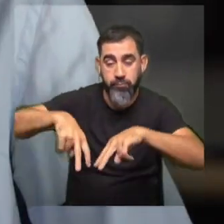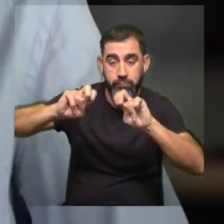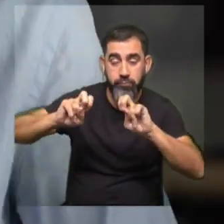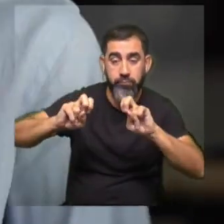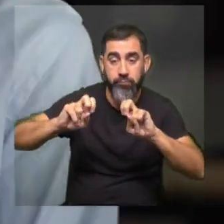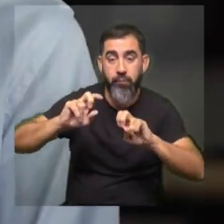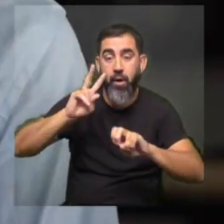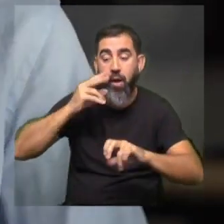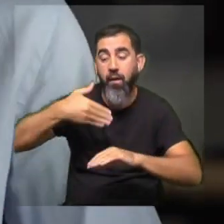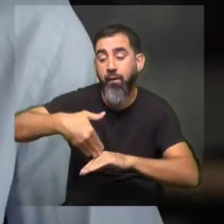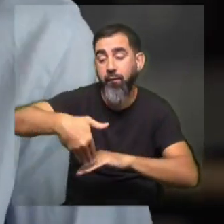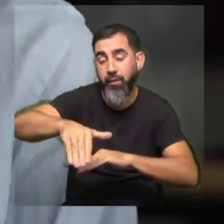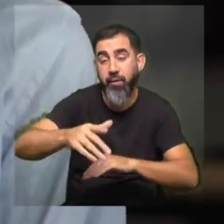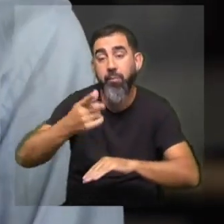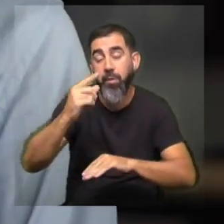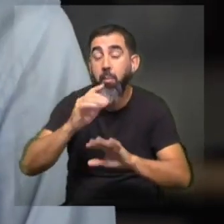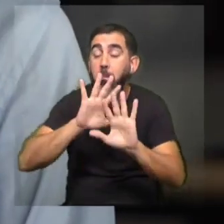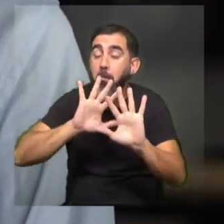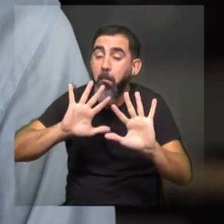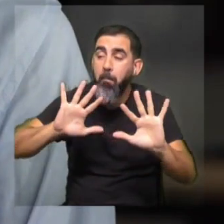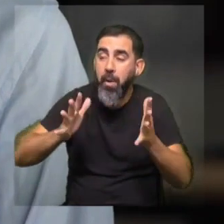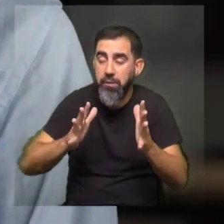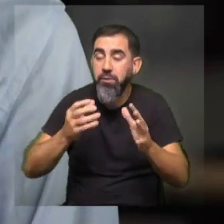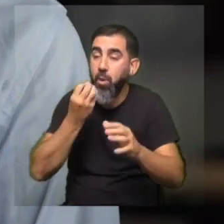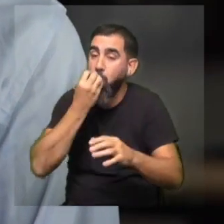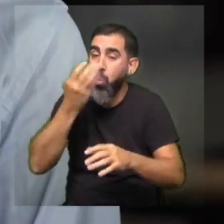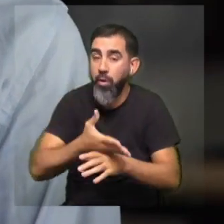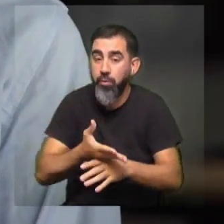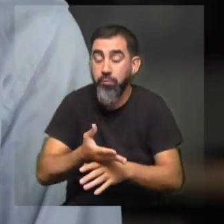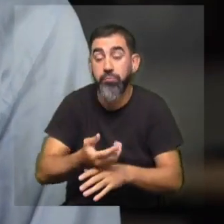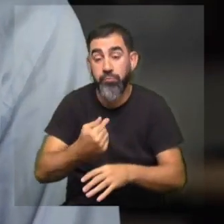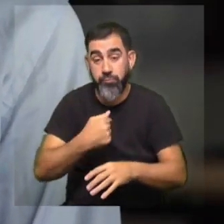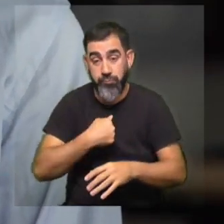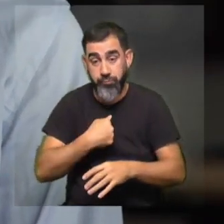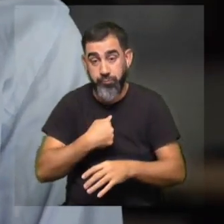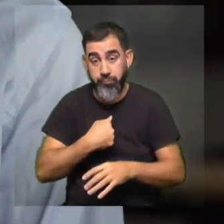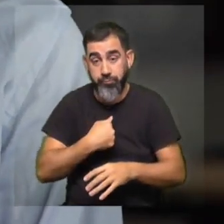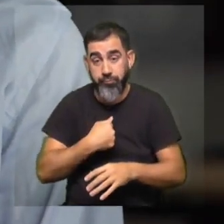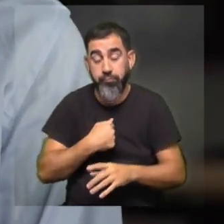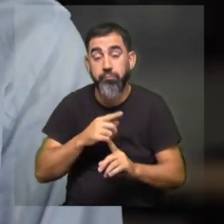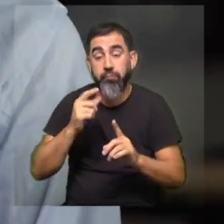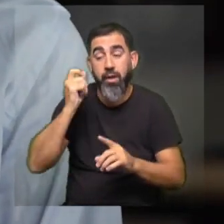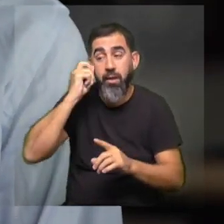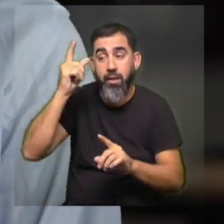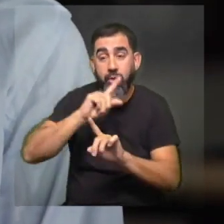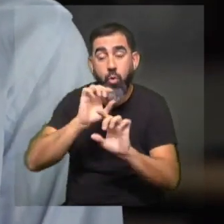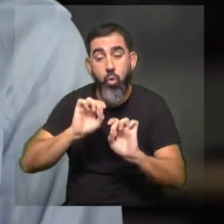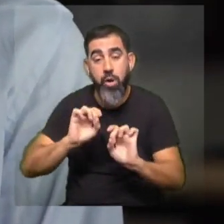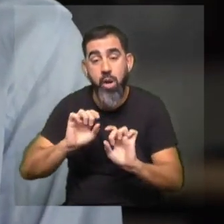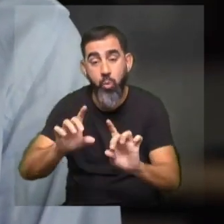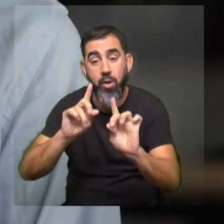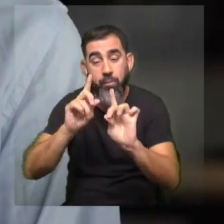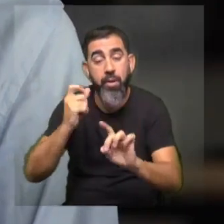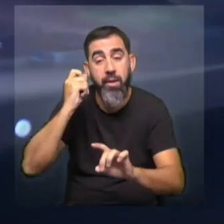que ver a dónde nos lleva, pero promete hacer grandes cosas. Yo ahí además de la inteligencia artificial, hay que desarrollar